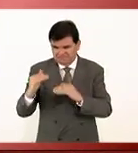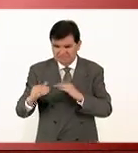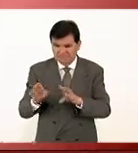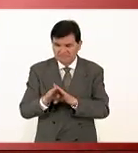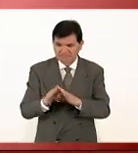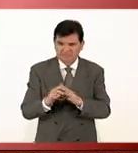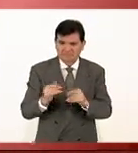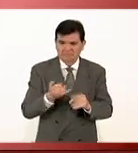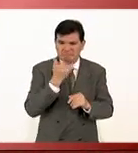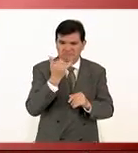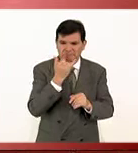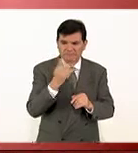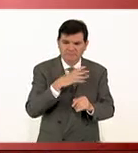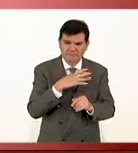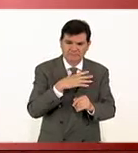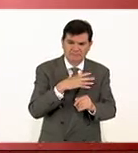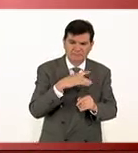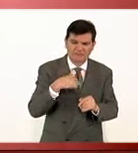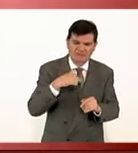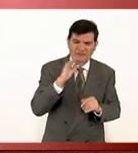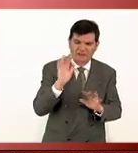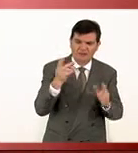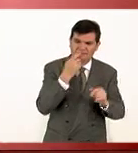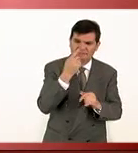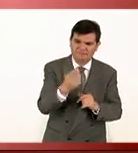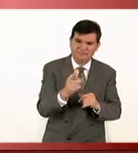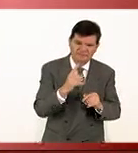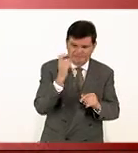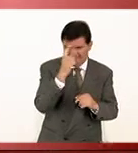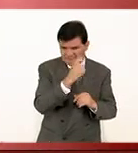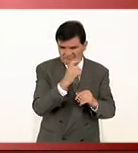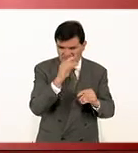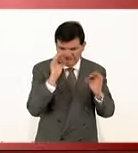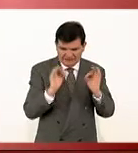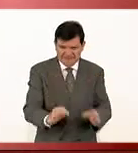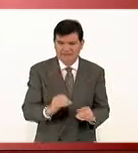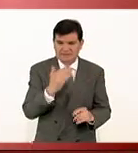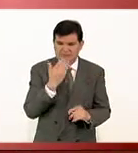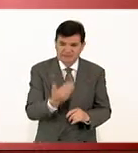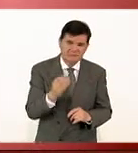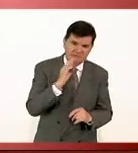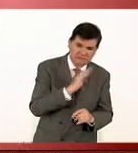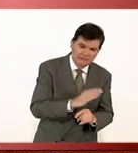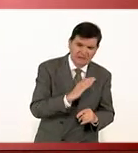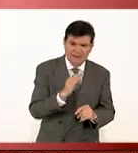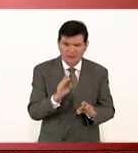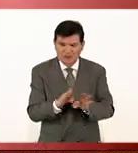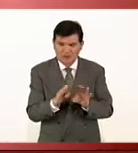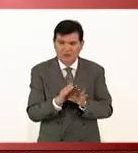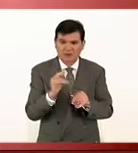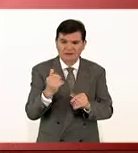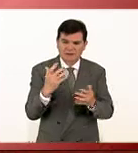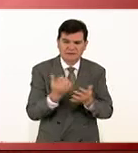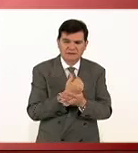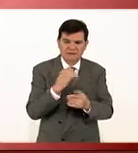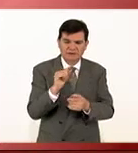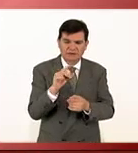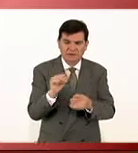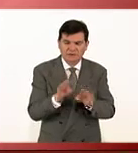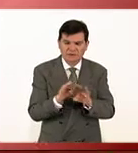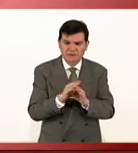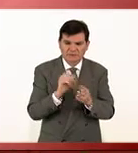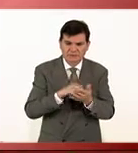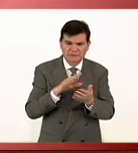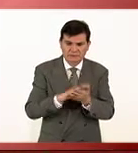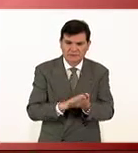con los márgenes de error que tenemos, ya lo habíamos mencionado. Es muy difícil aquí decir si un partido va a obtener registro o